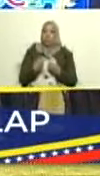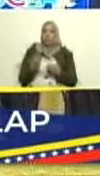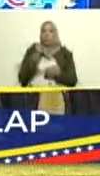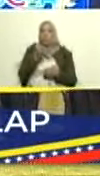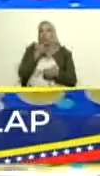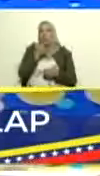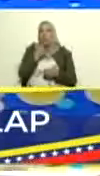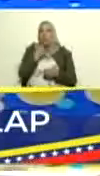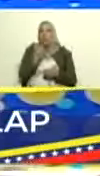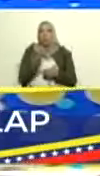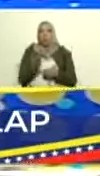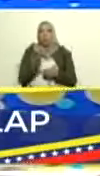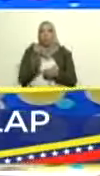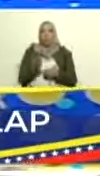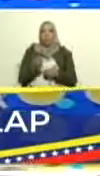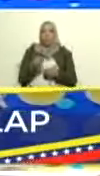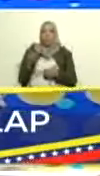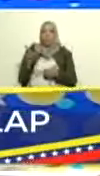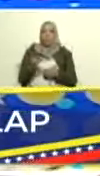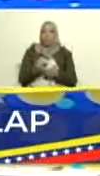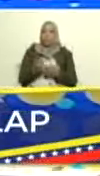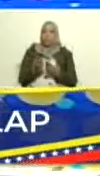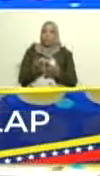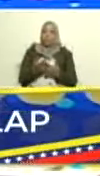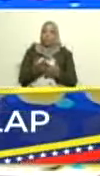pellejo, me lo garantizan.